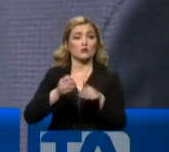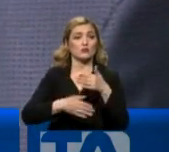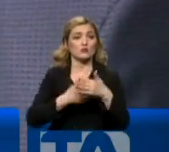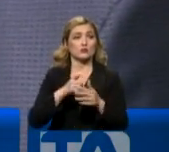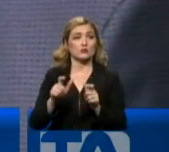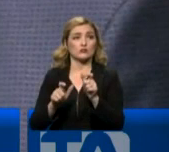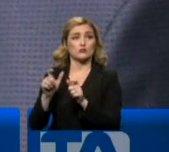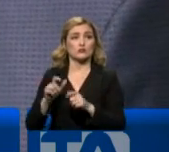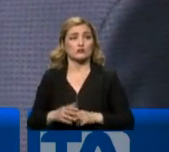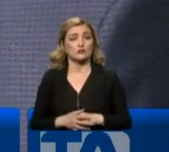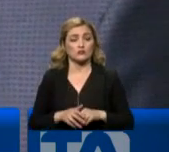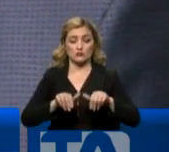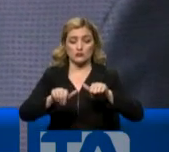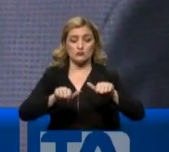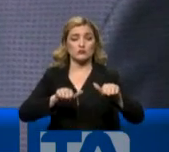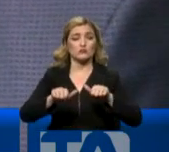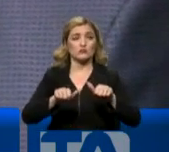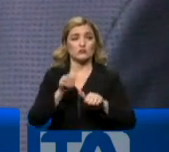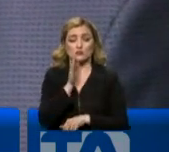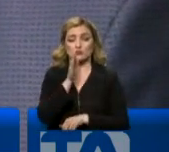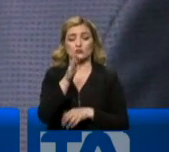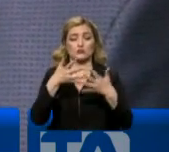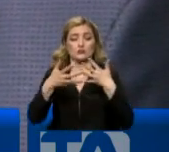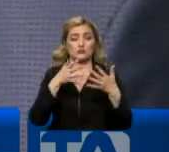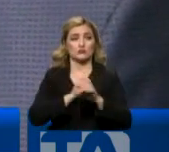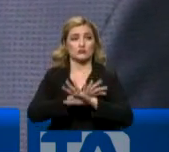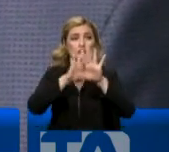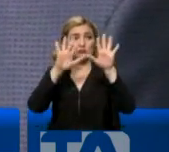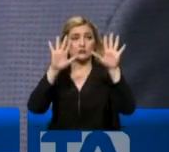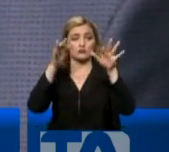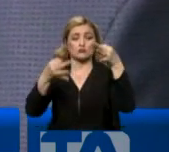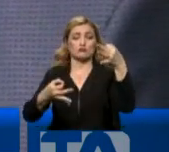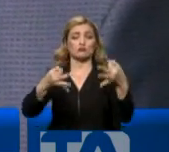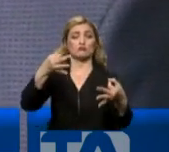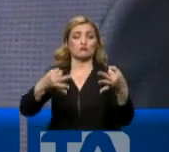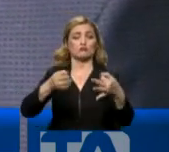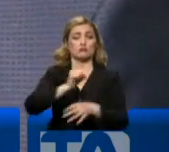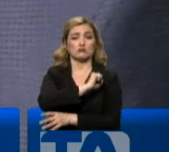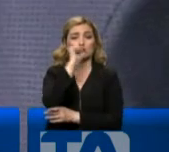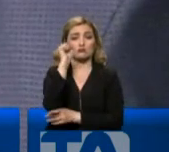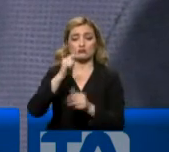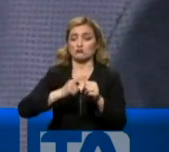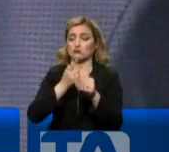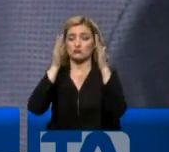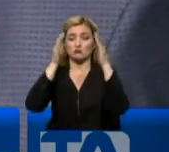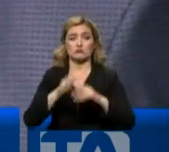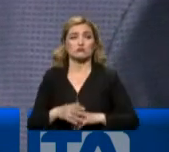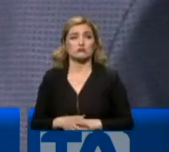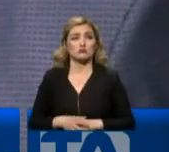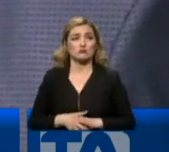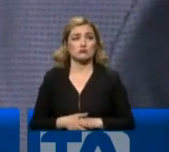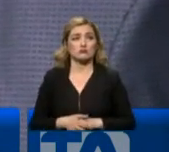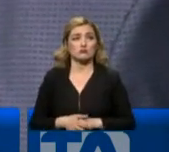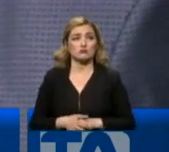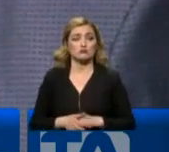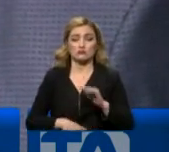es precisamente eso, una administración recta, transparente, donde sea la justicia y el derecho lo que prime. Hemos podido obtener